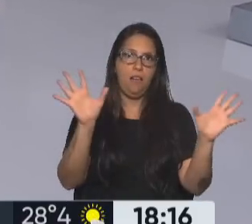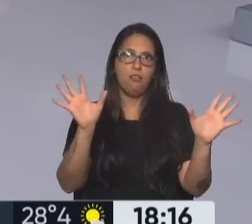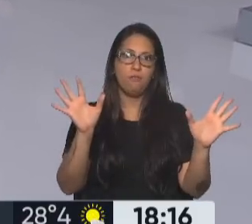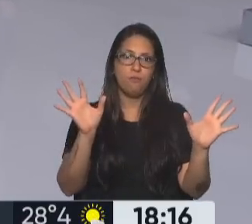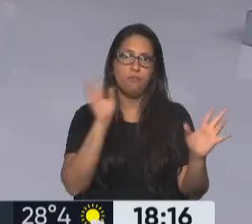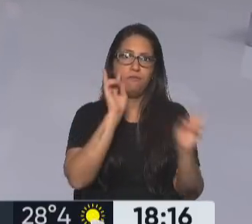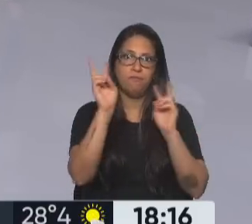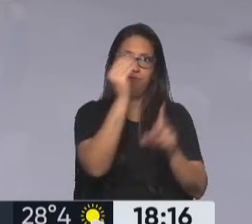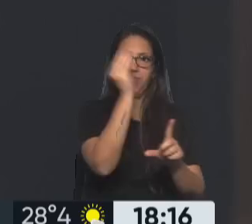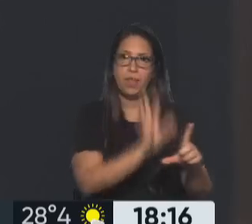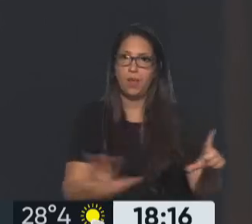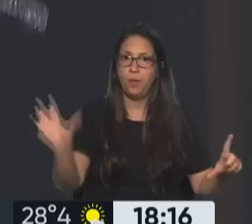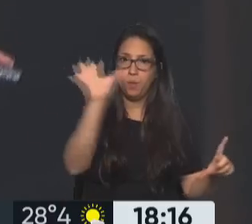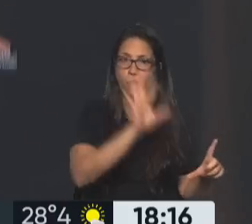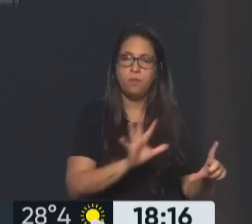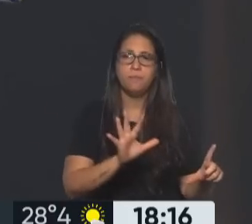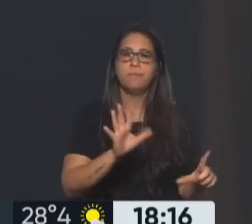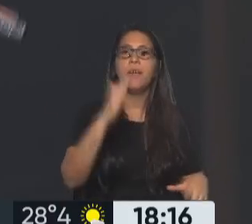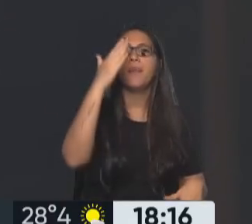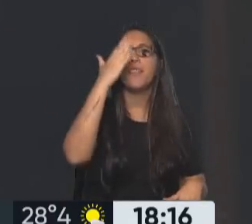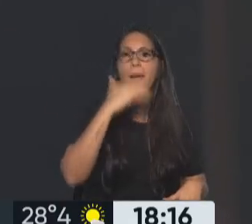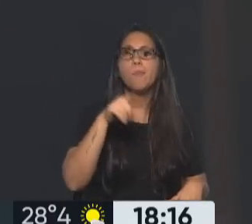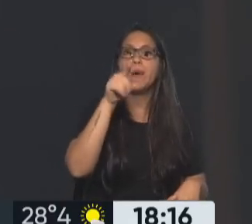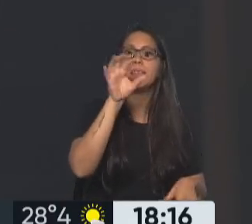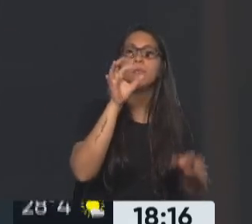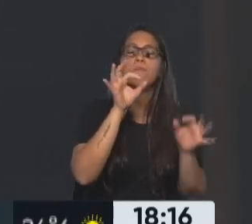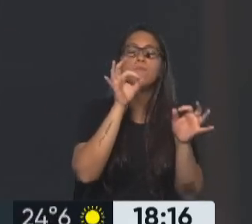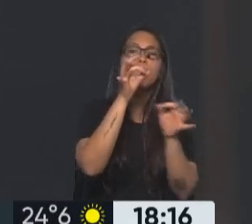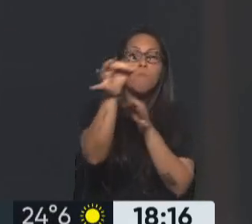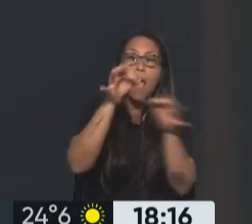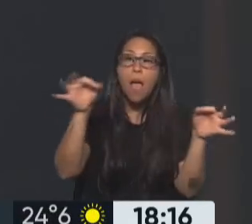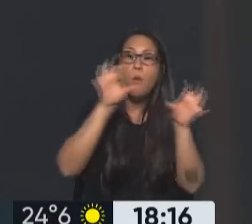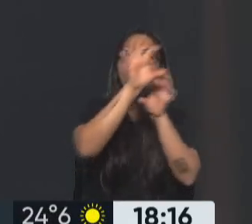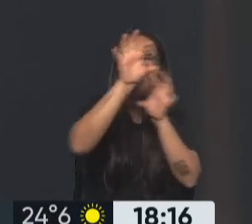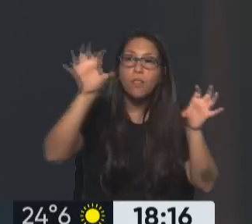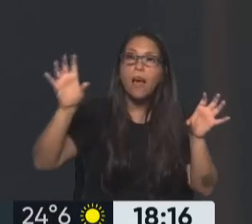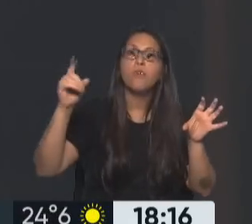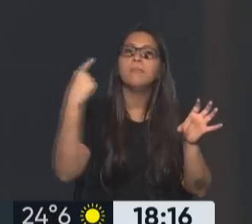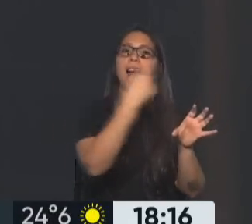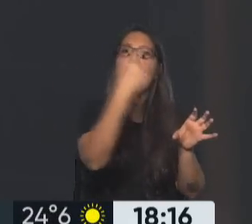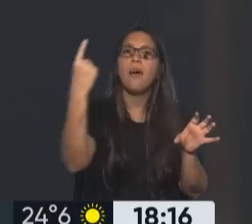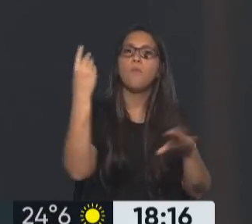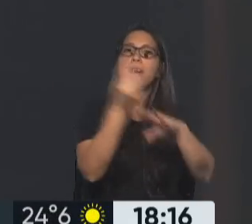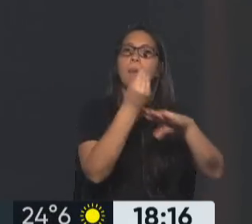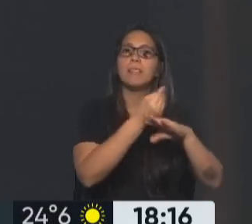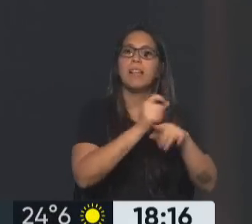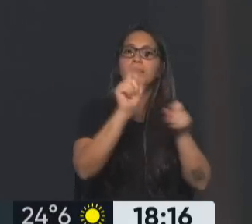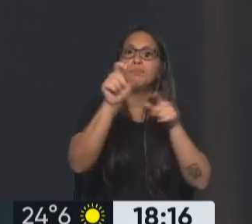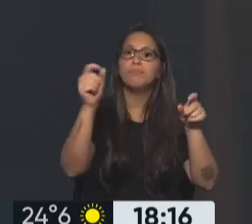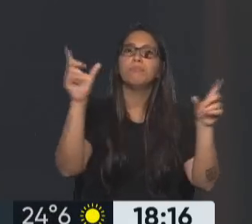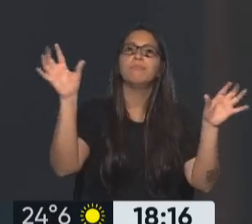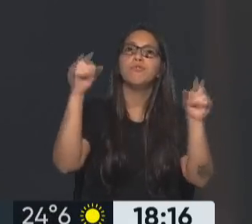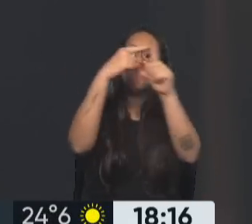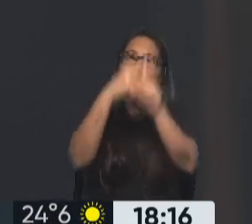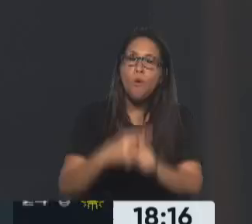estadounidenses en los condados, que en definitiva después sumaban, digamos, en cada estado, ¿no? Está muy claro cómo se ve mayoritariamente en rojo, muchos